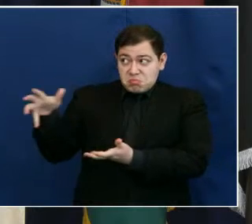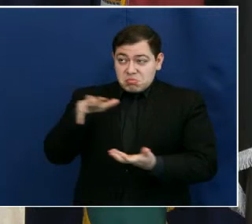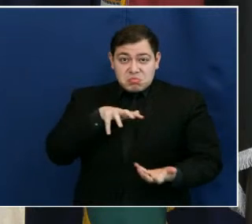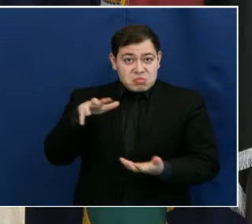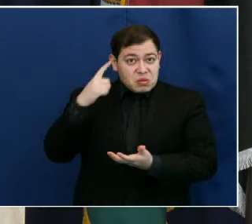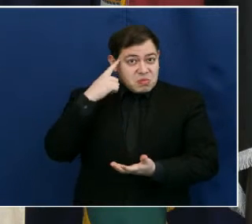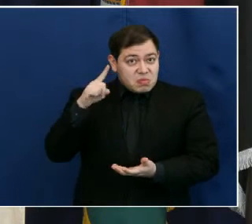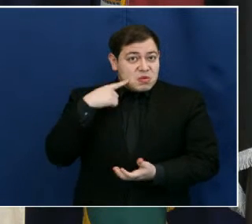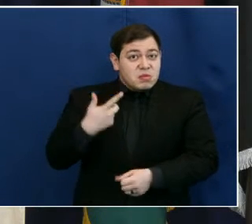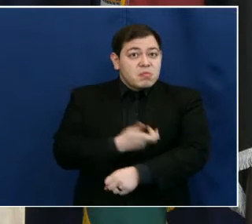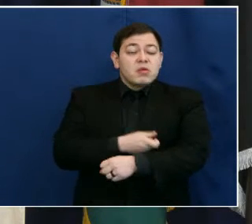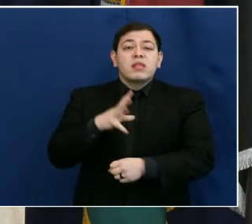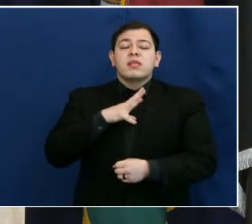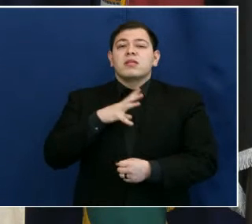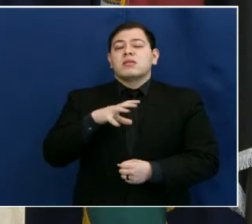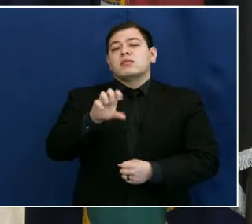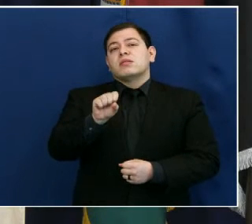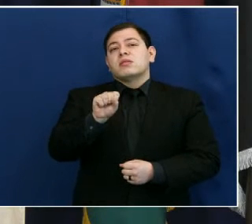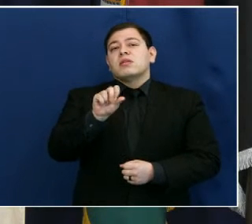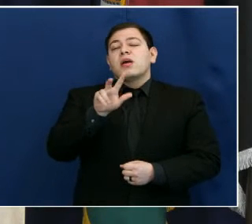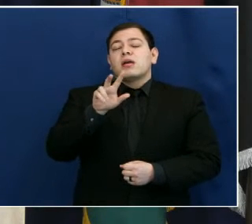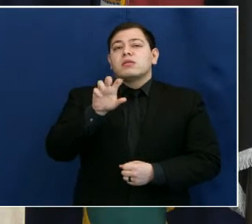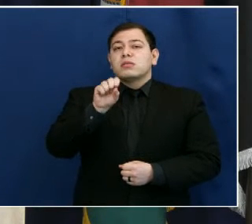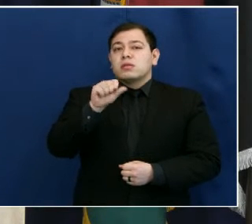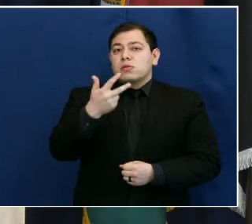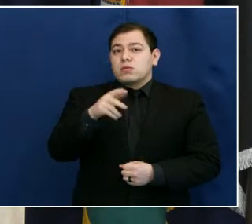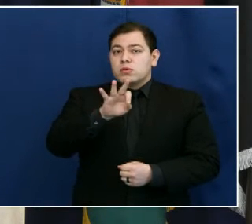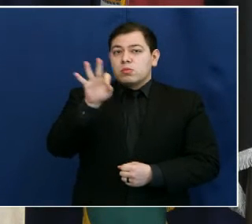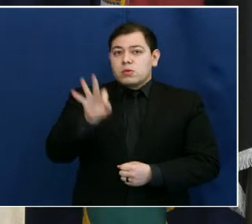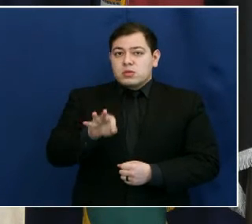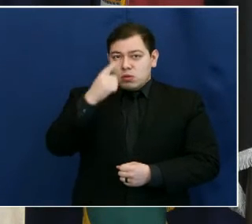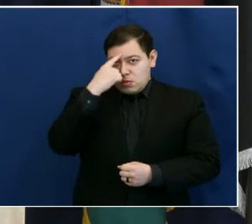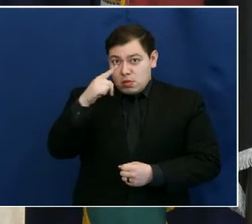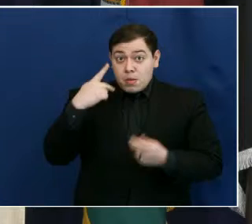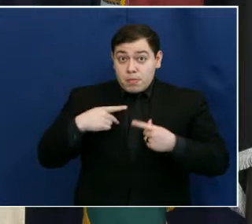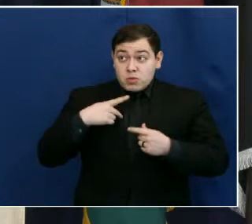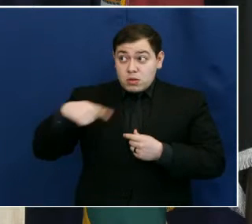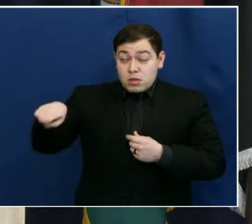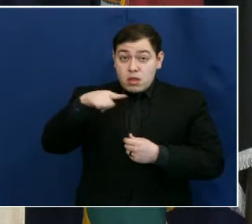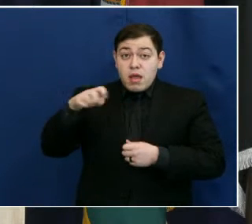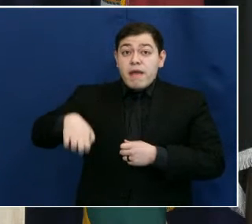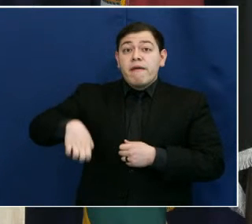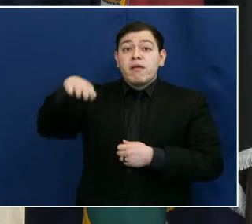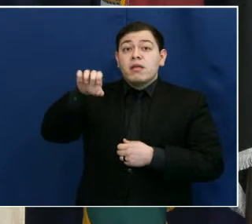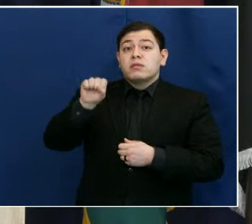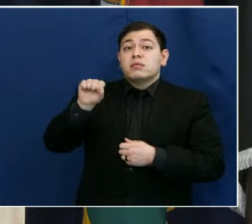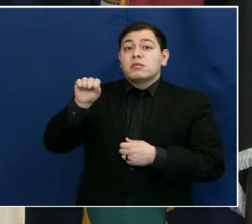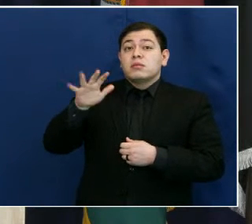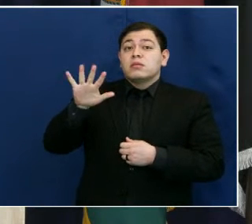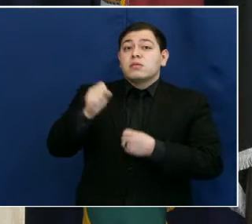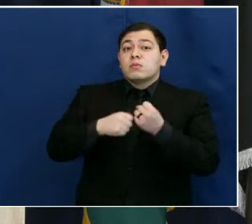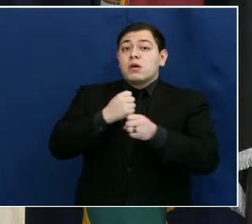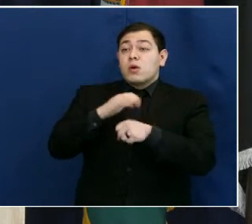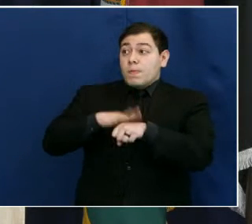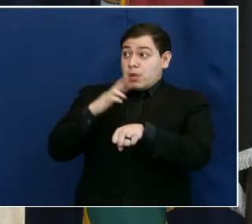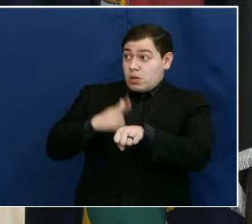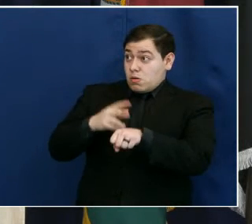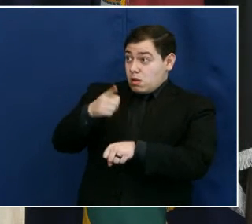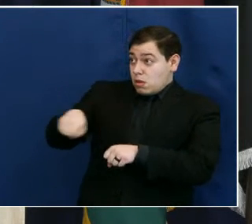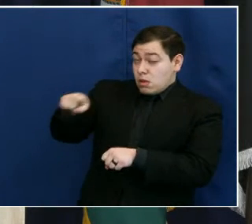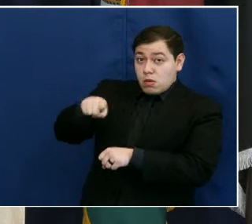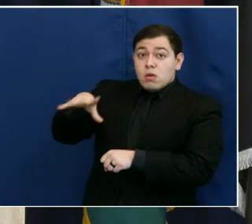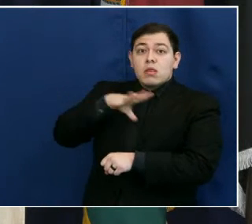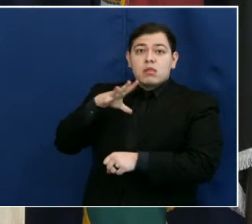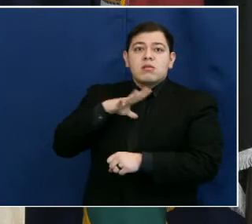hemos vacunado casi al 68% de las personas mayores de 65 años en el condado de San Diego y estamos avanzando de